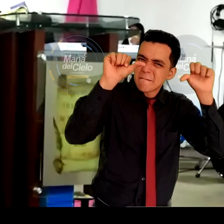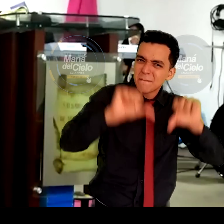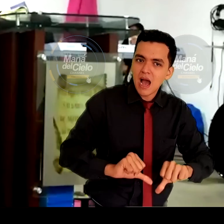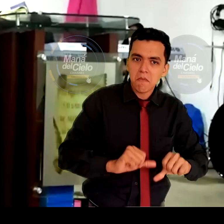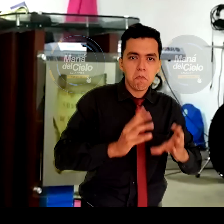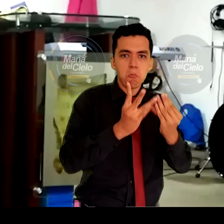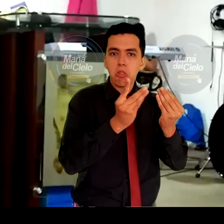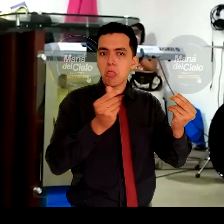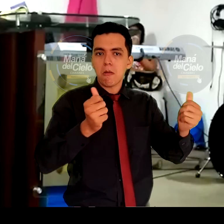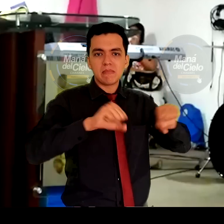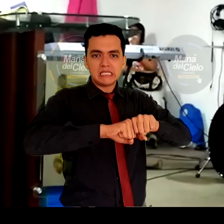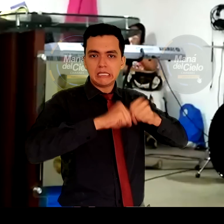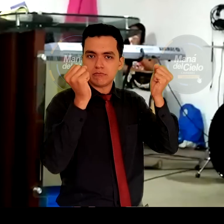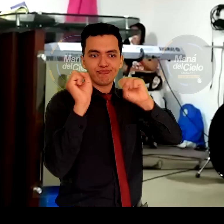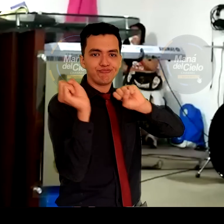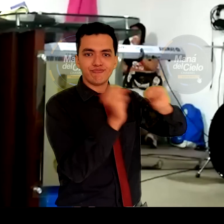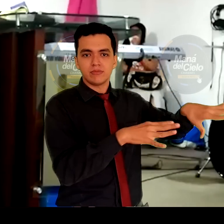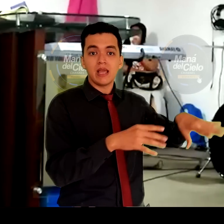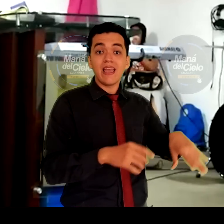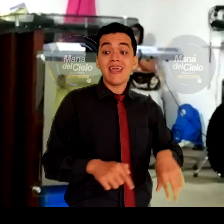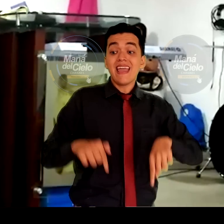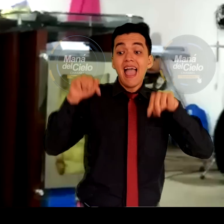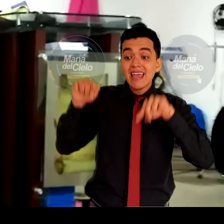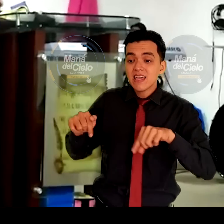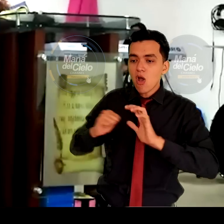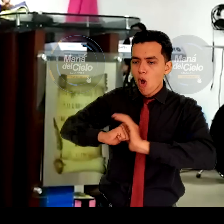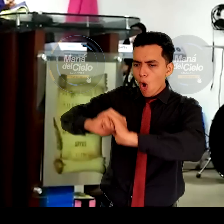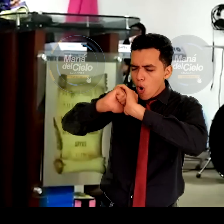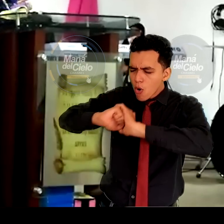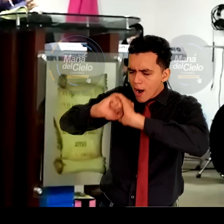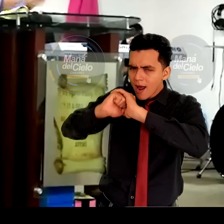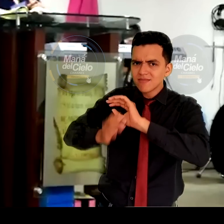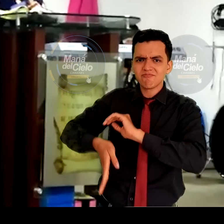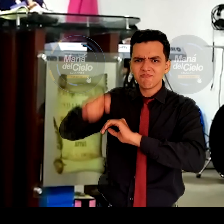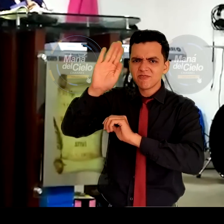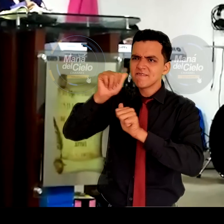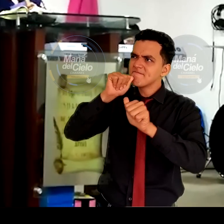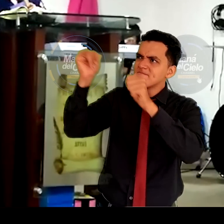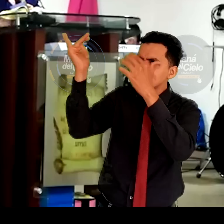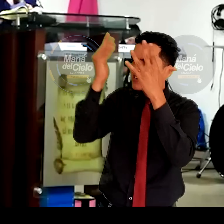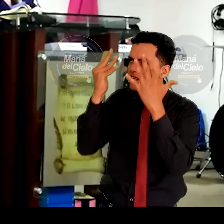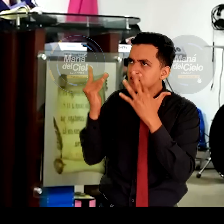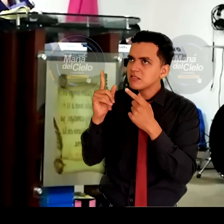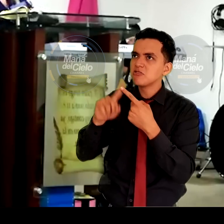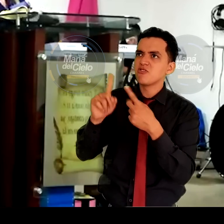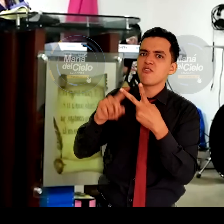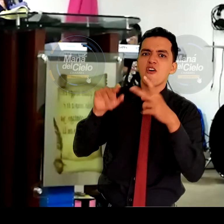y los que te rodean van a ser bendecidos por lo que tú eres. Aplaudan en este.